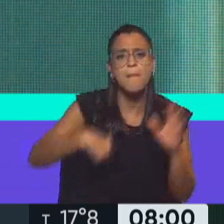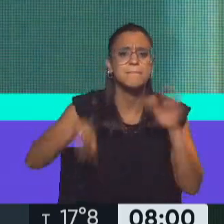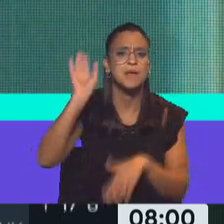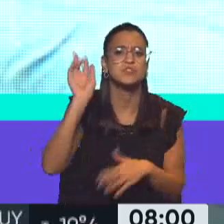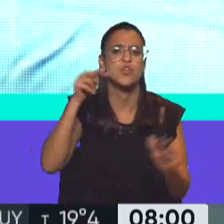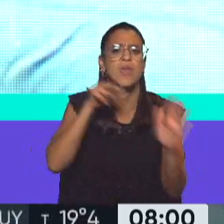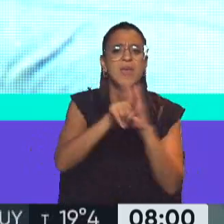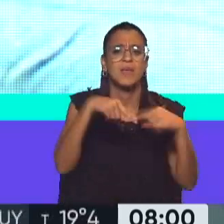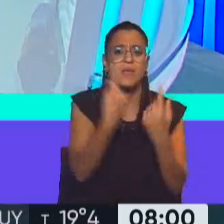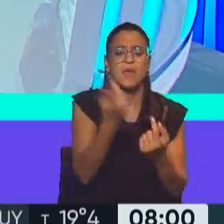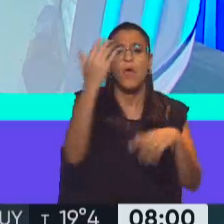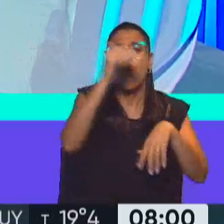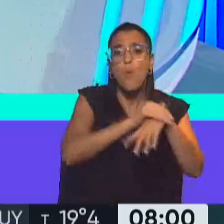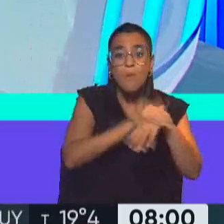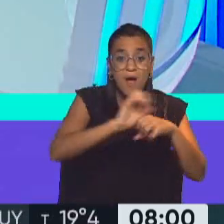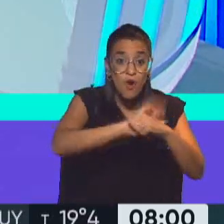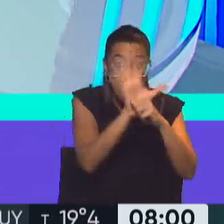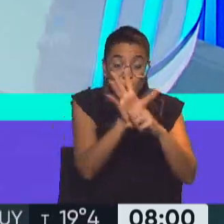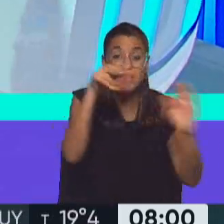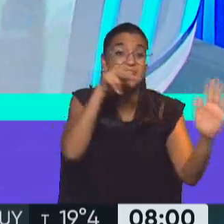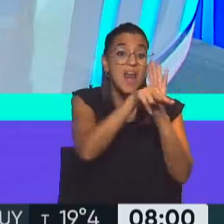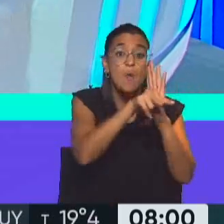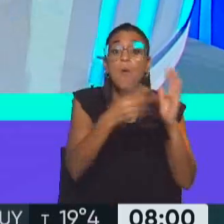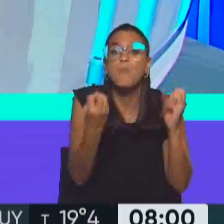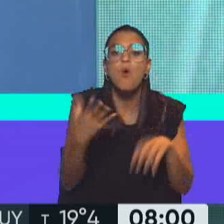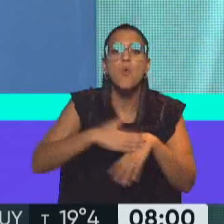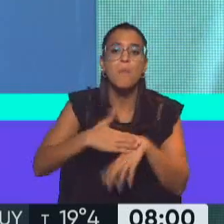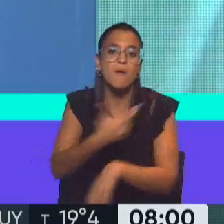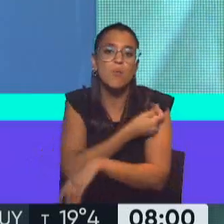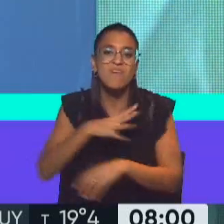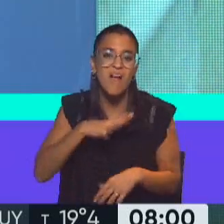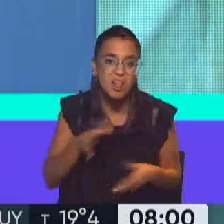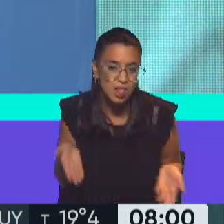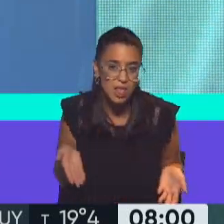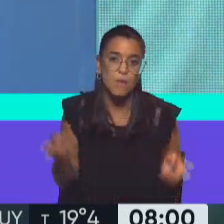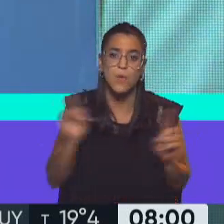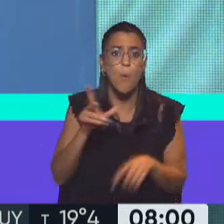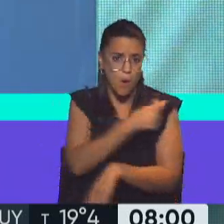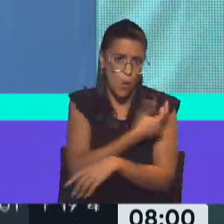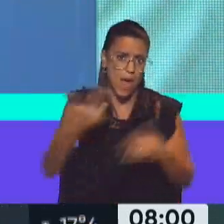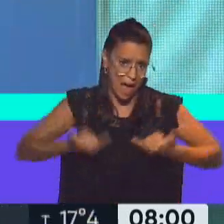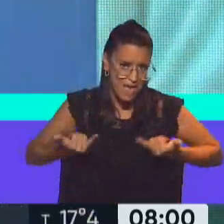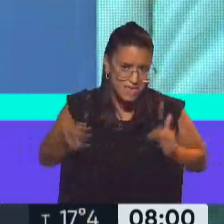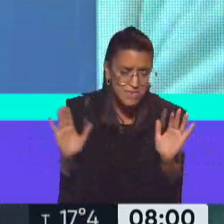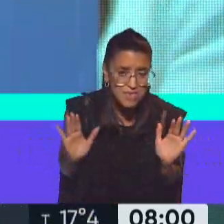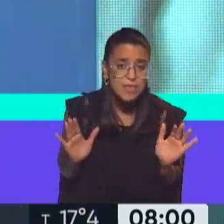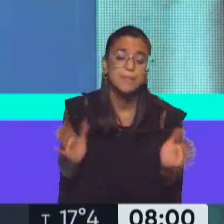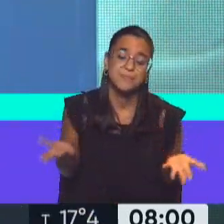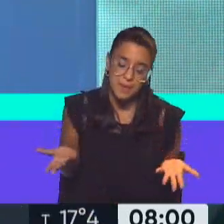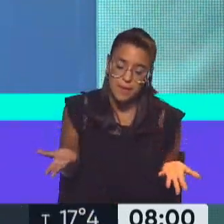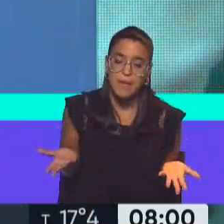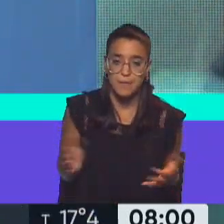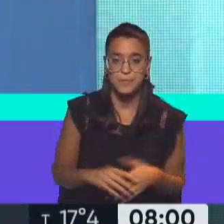terapia intensiva como consecuencia del COVID están internados en terapia porque no están vacunados. Esta es la realidad. Y no es porque no hay vacuna. Exacto. Claramente.